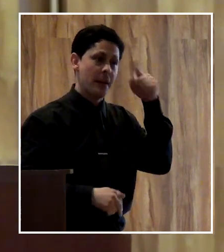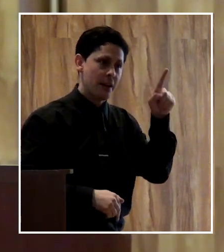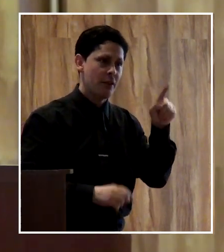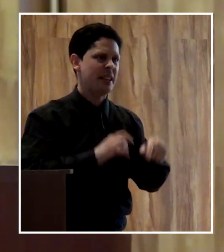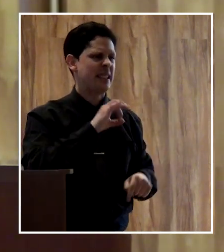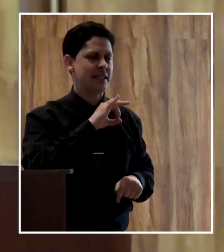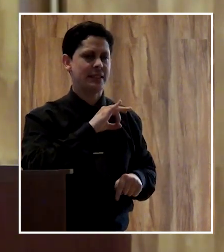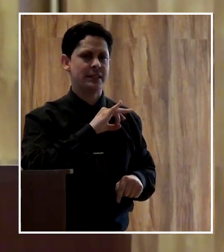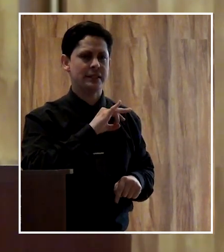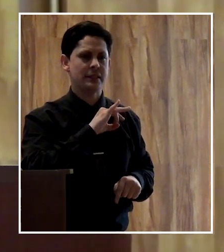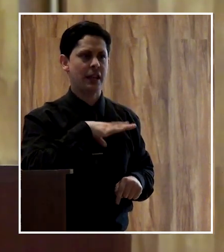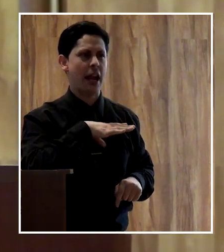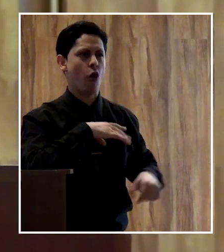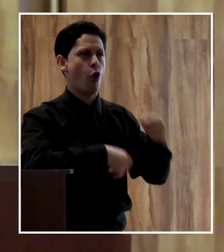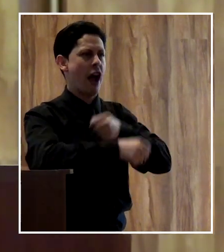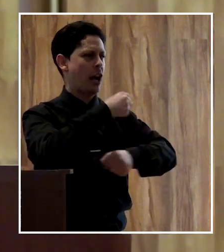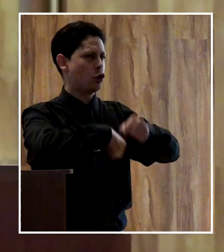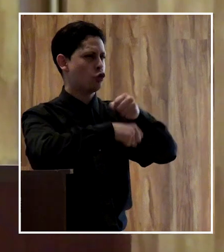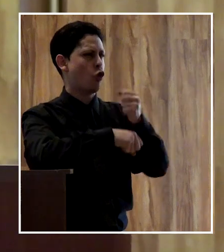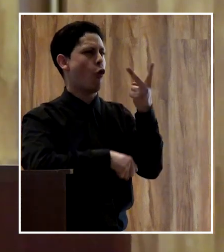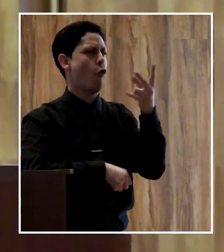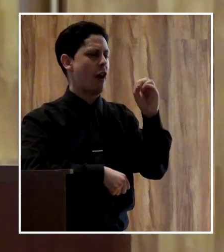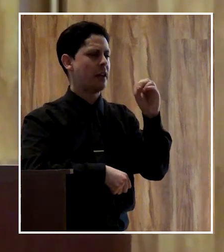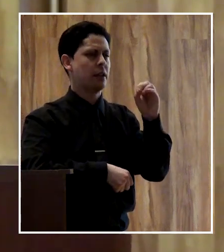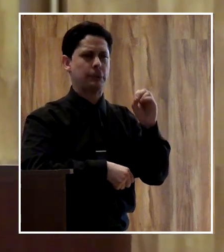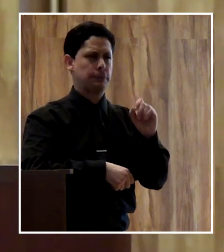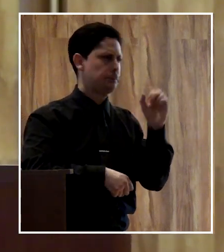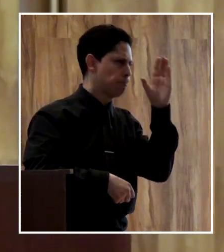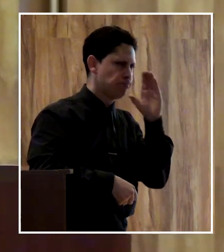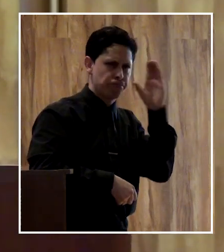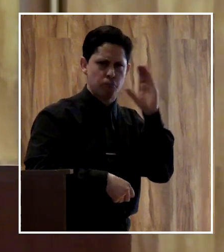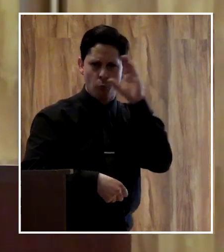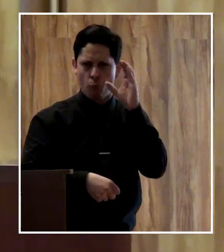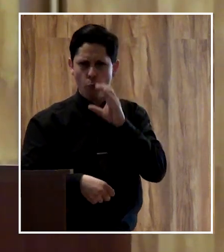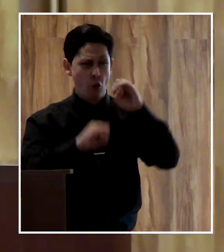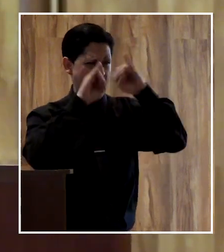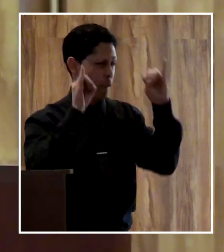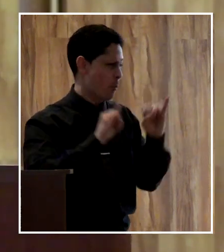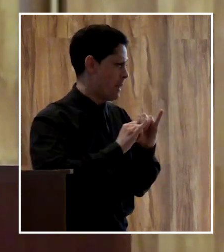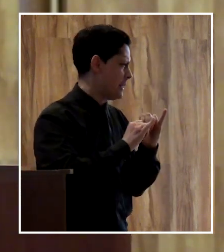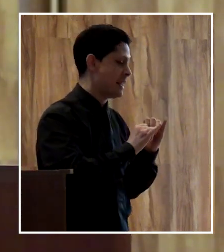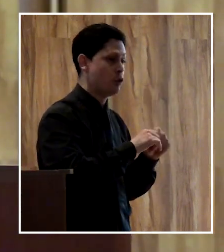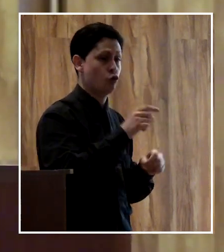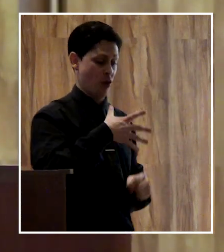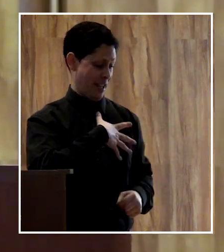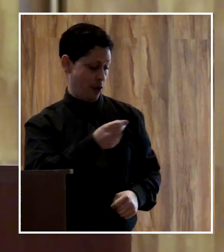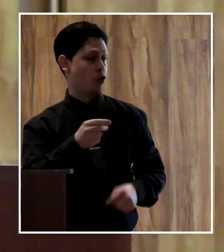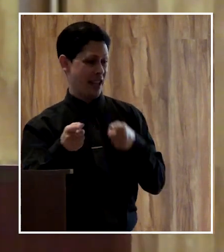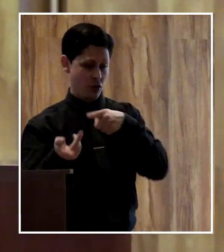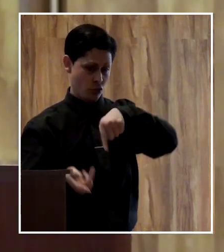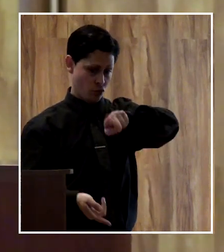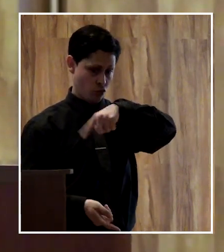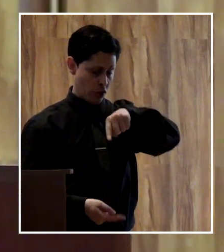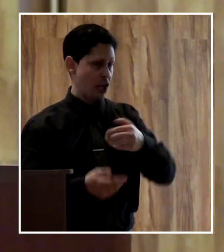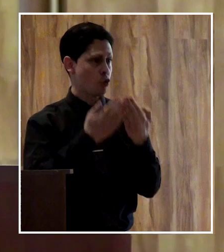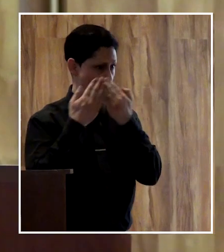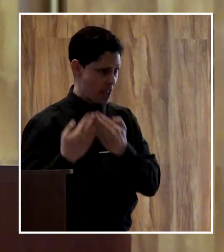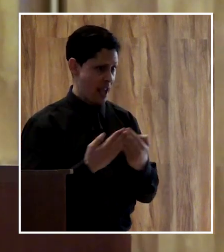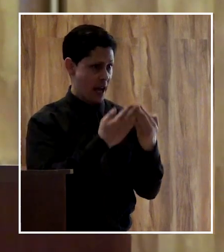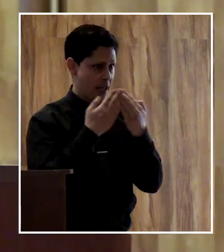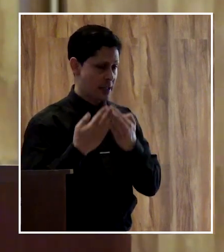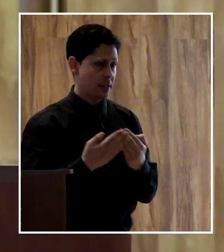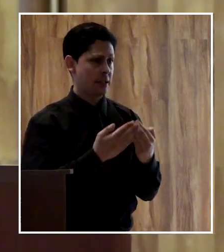manera, en el Chile de los años 20 se las arregló para que su hijo estudiara en la normal y